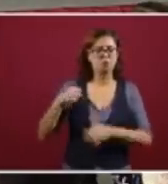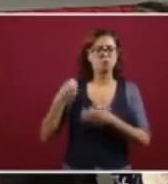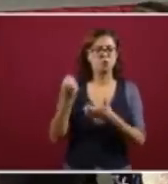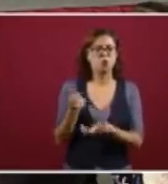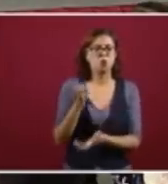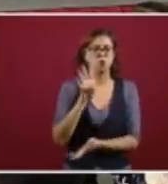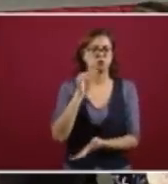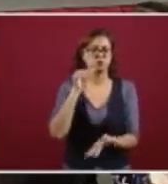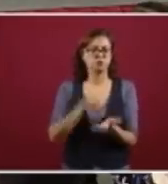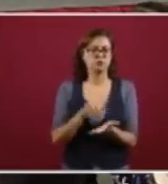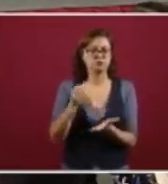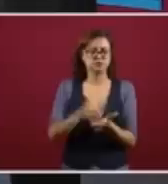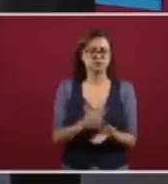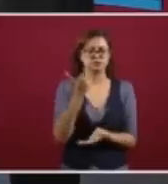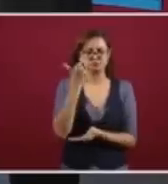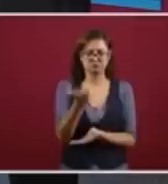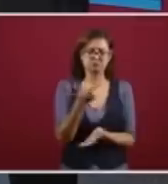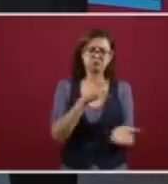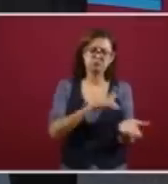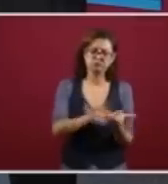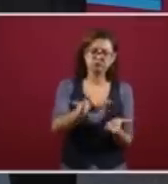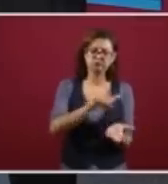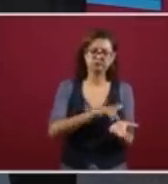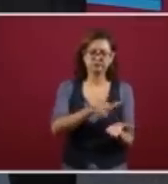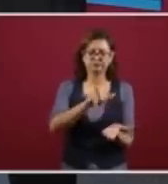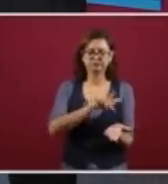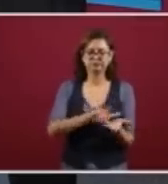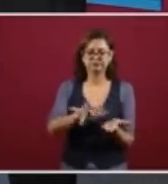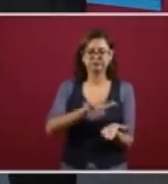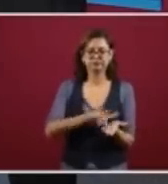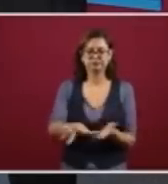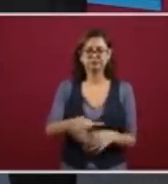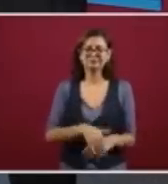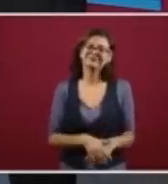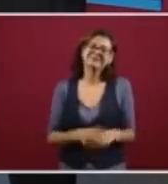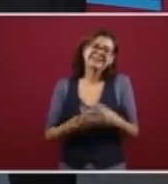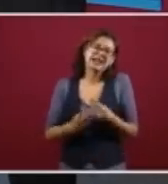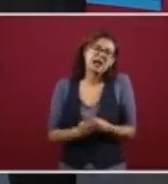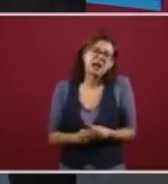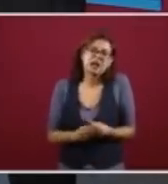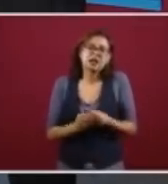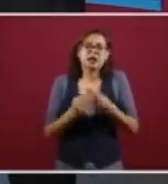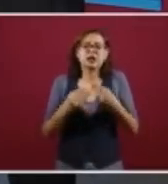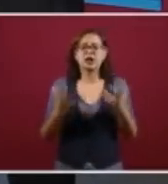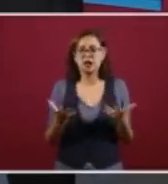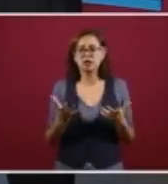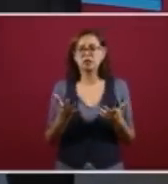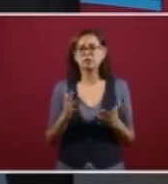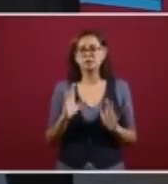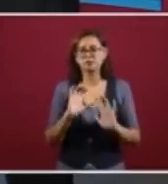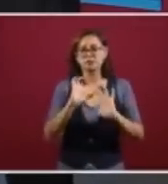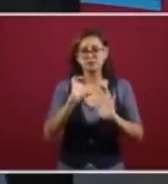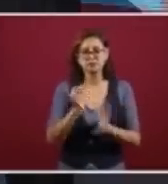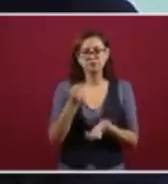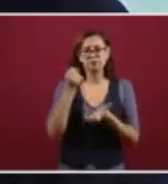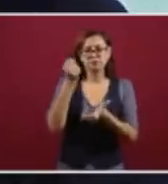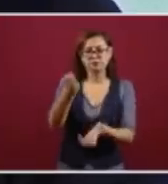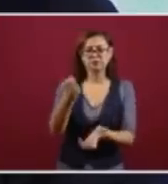4.000 millones de pesos, donde, pues por supuesto, se aplica recurso que fue